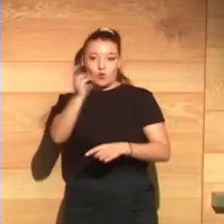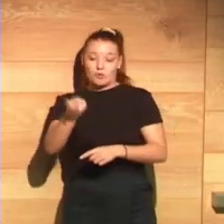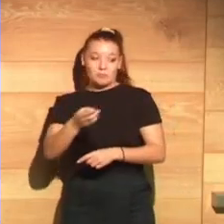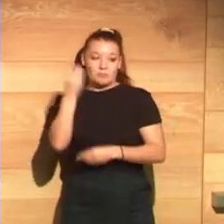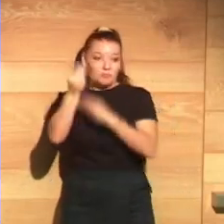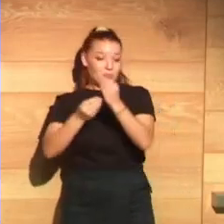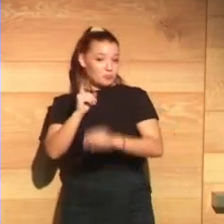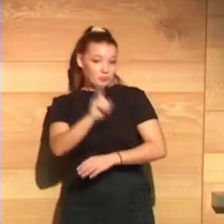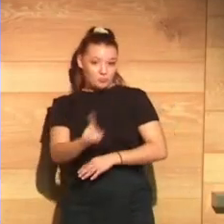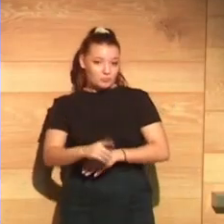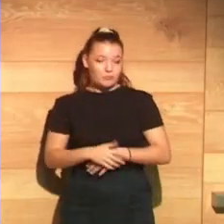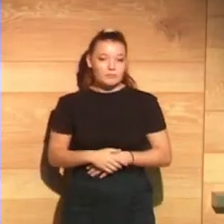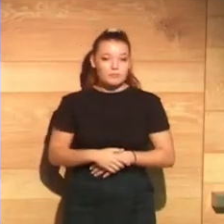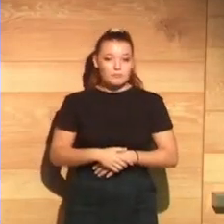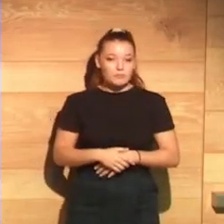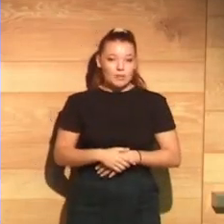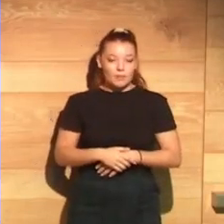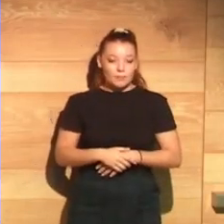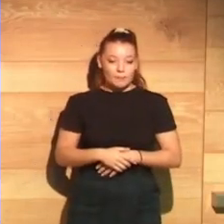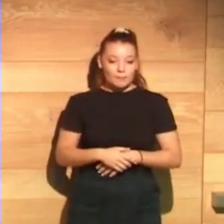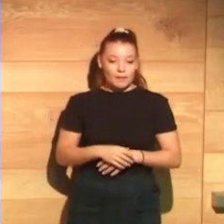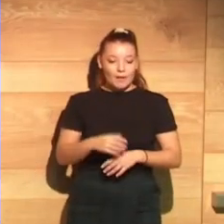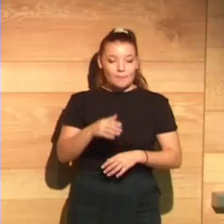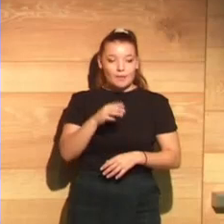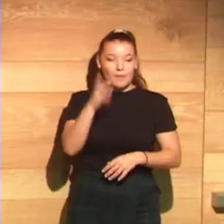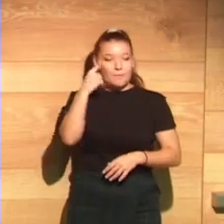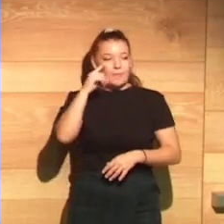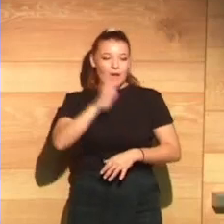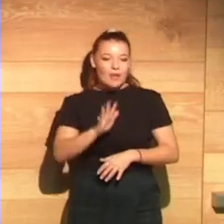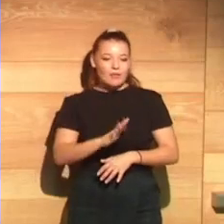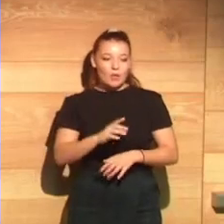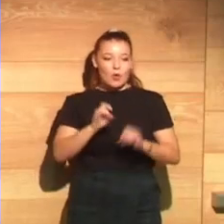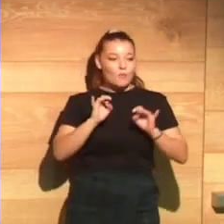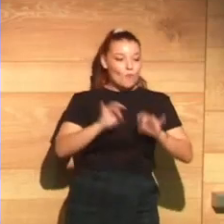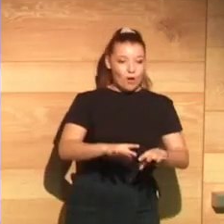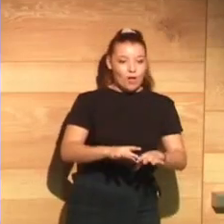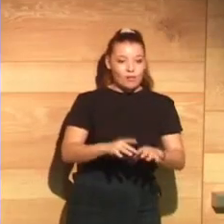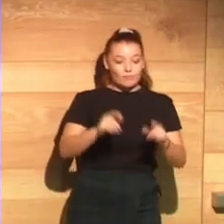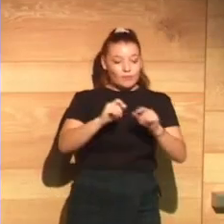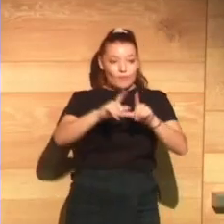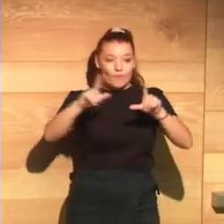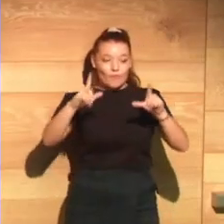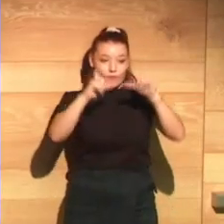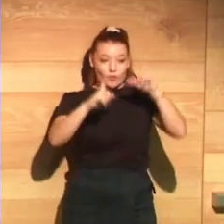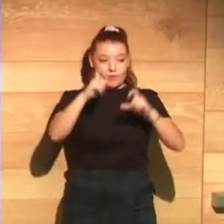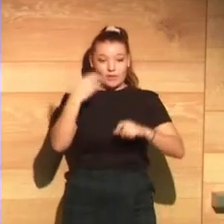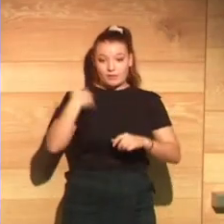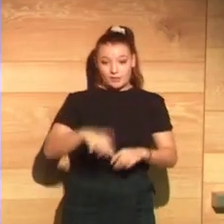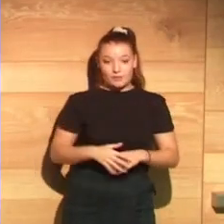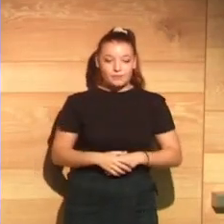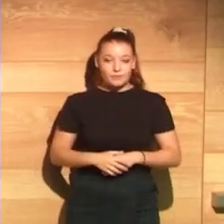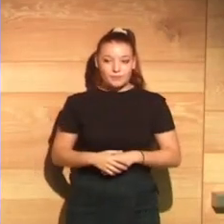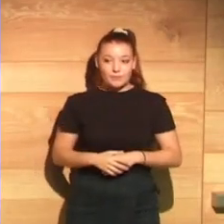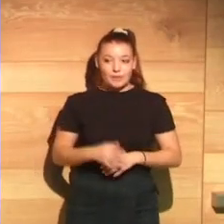importa tanto, porque en realidad para un parecido literal ya tenemos la fotografía. Claro. No, y aquí es verdad que